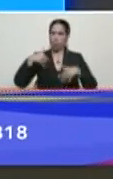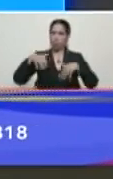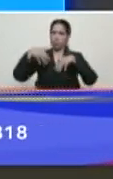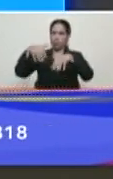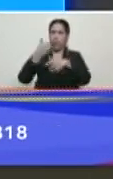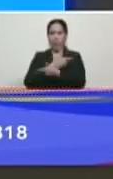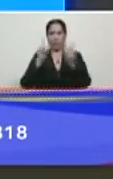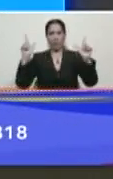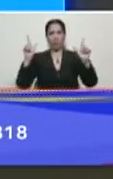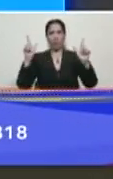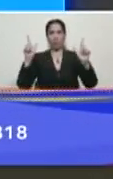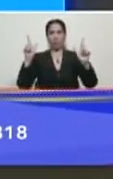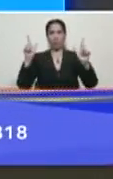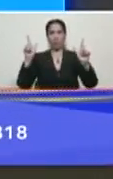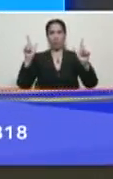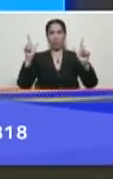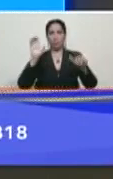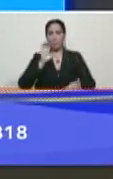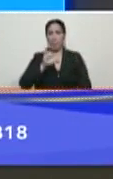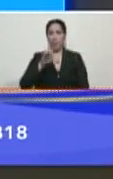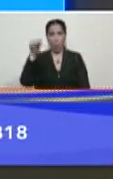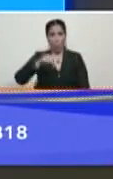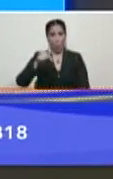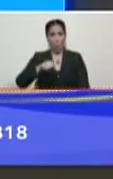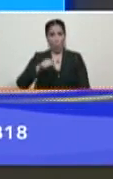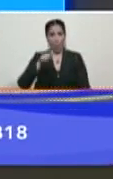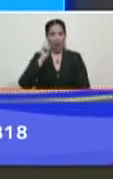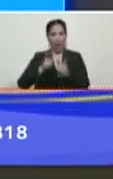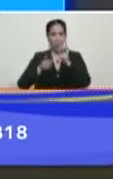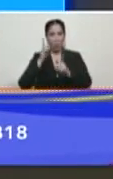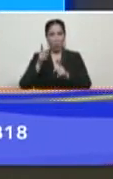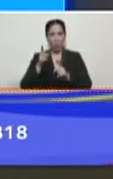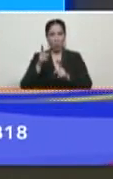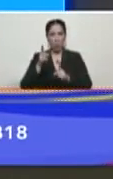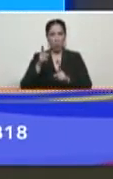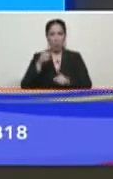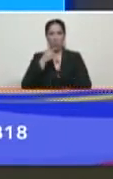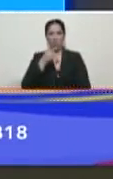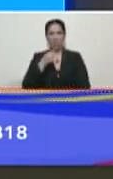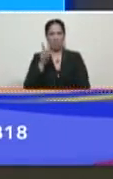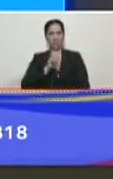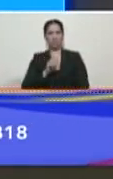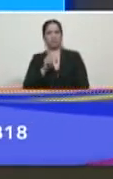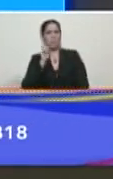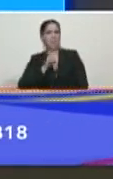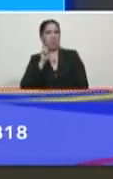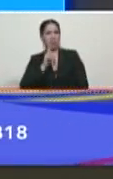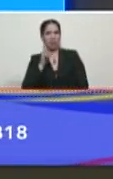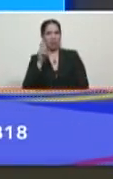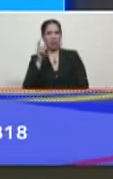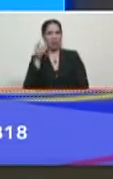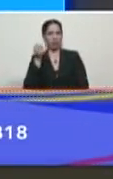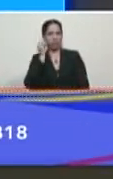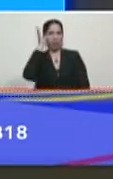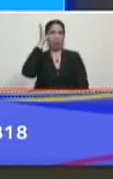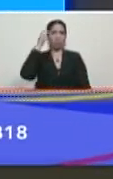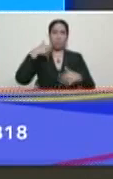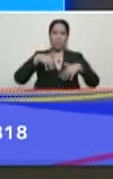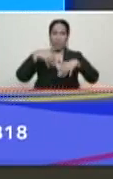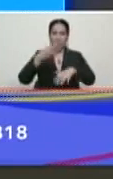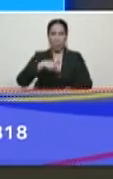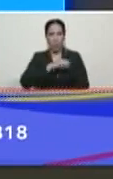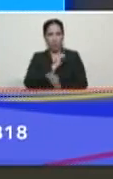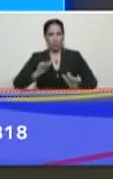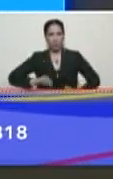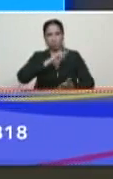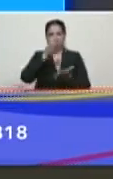continente, como hoy dudan algunos de la capacidad moral y militar de nuestra Fuerza Armada para